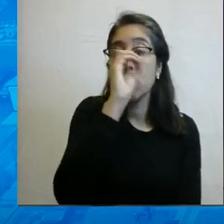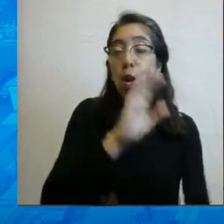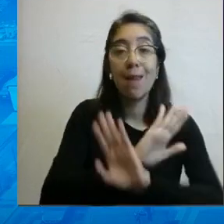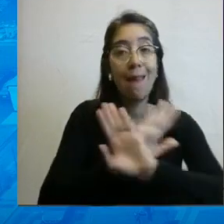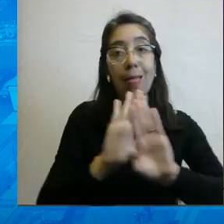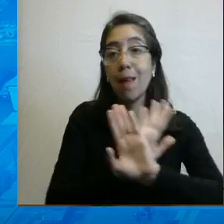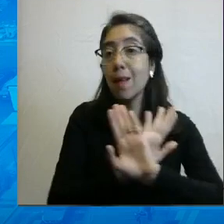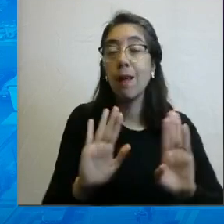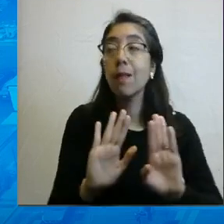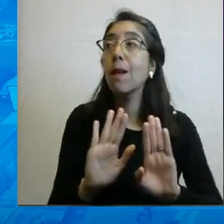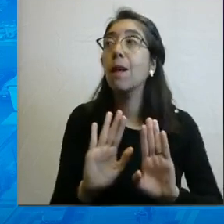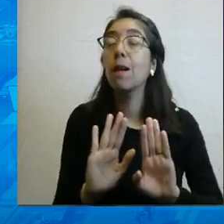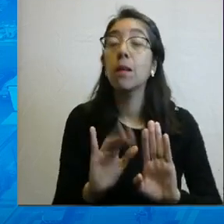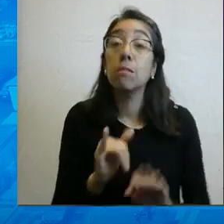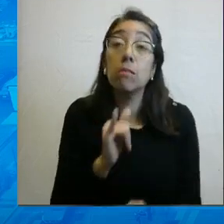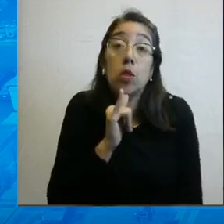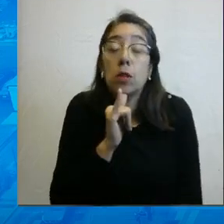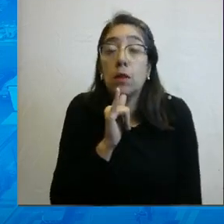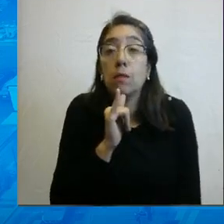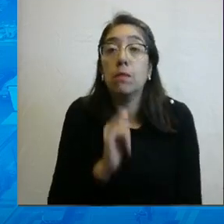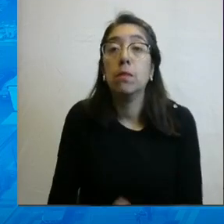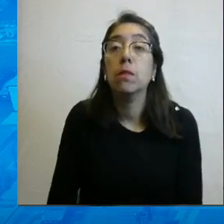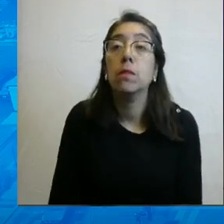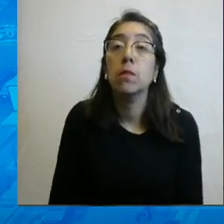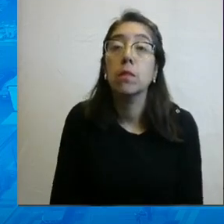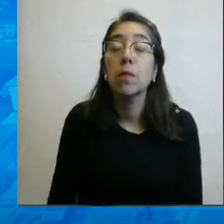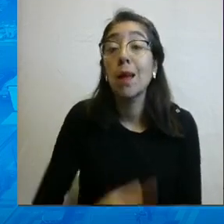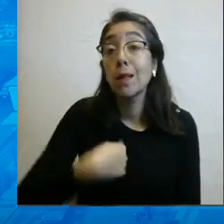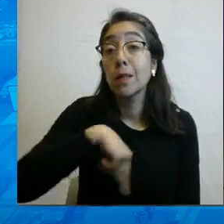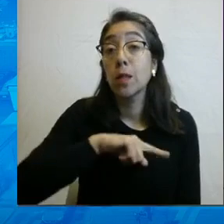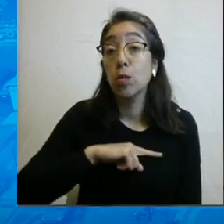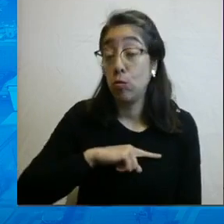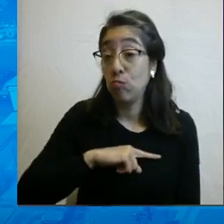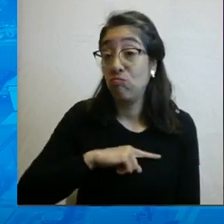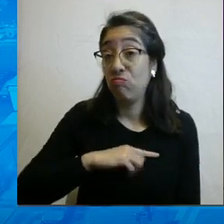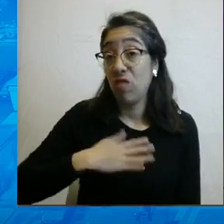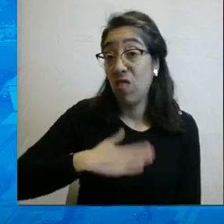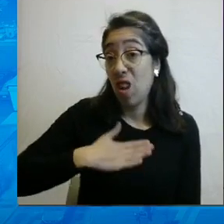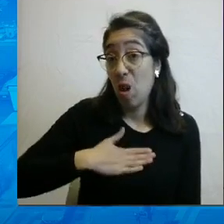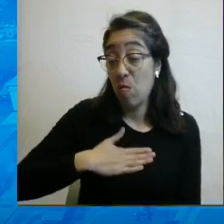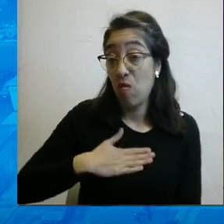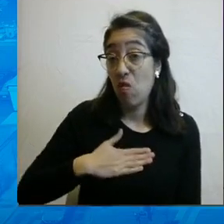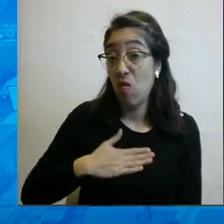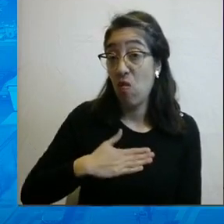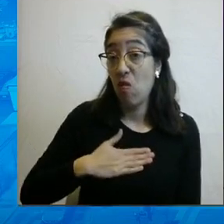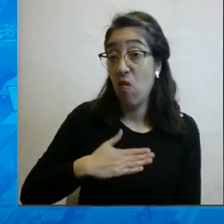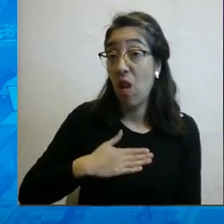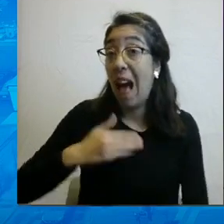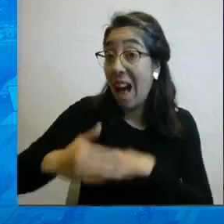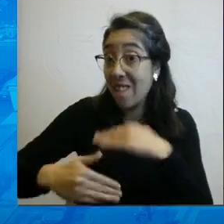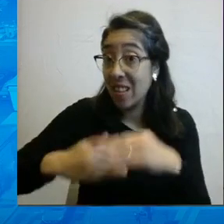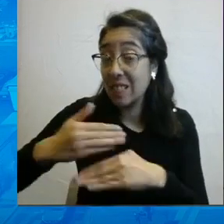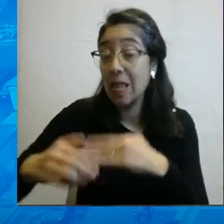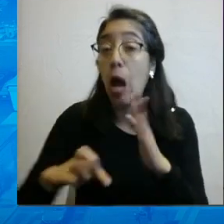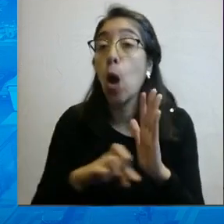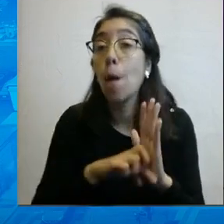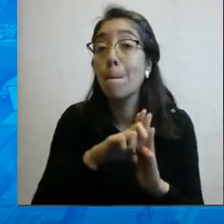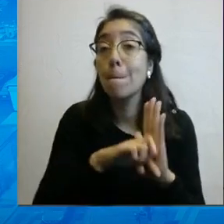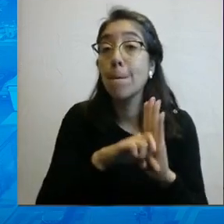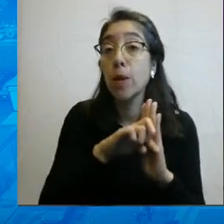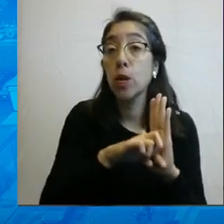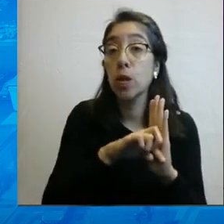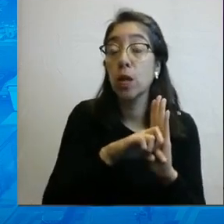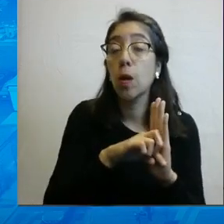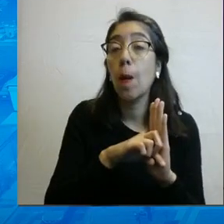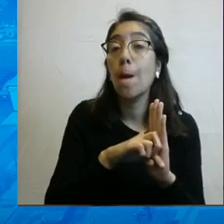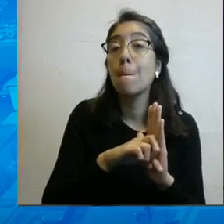ver, no lo sé. Entonces, si nosotros queremos avanzar con un proyecto que se llama Paseo